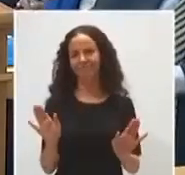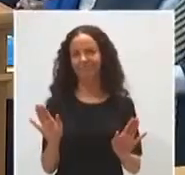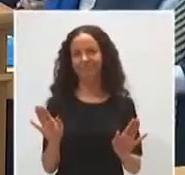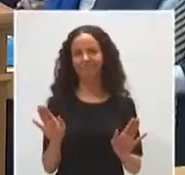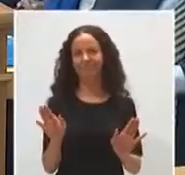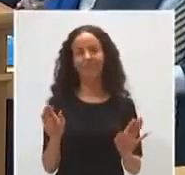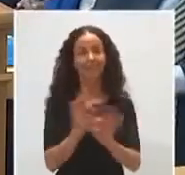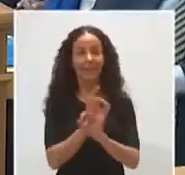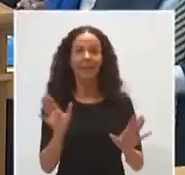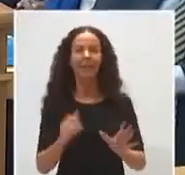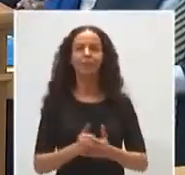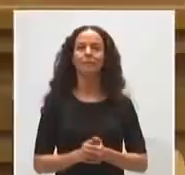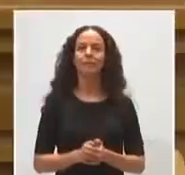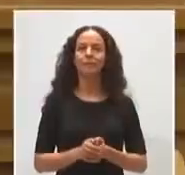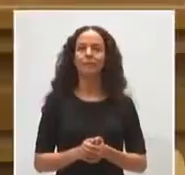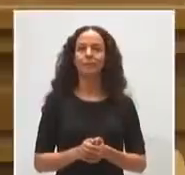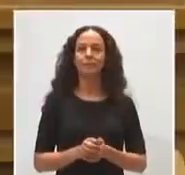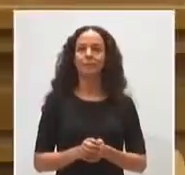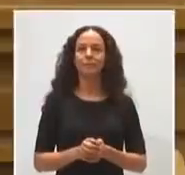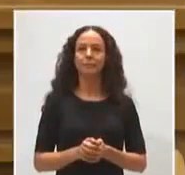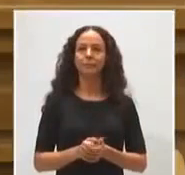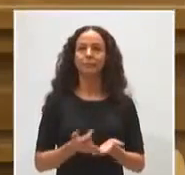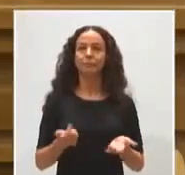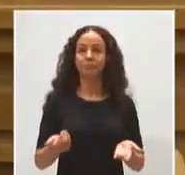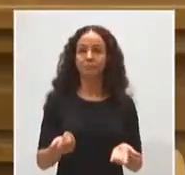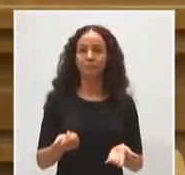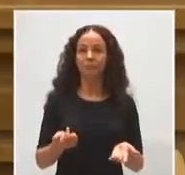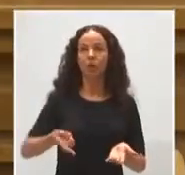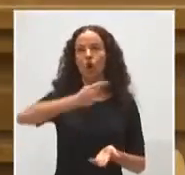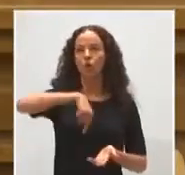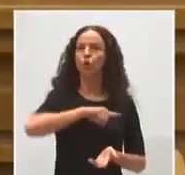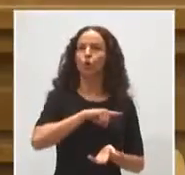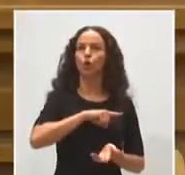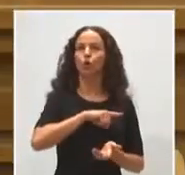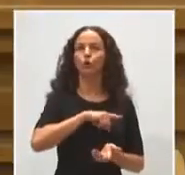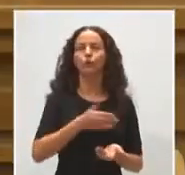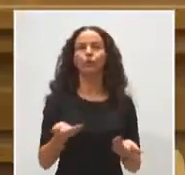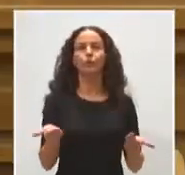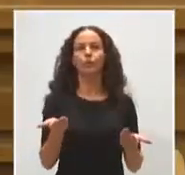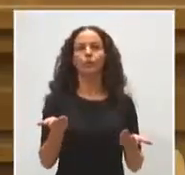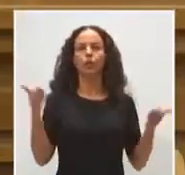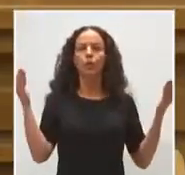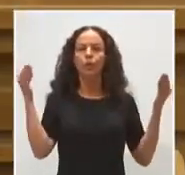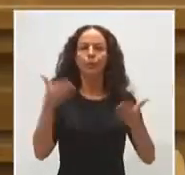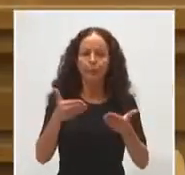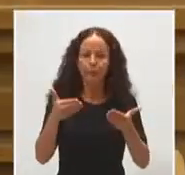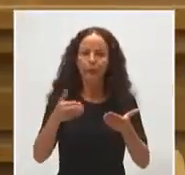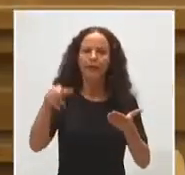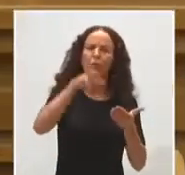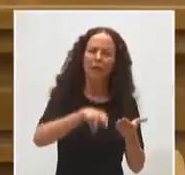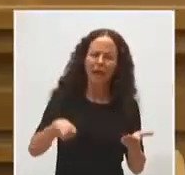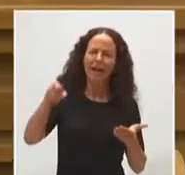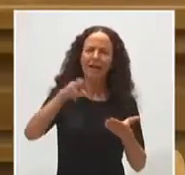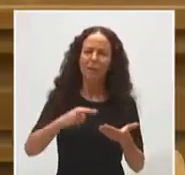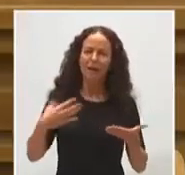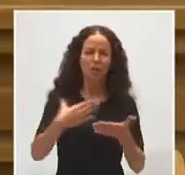obviamente cuando no habíamos terminado de recuperar todo lo que se destrozó con motivo de